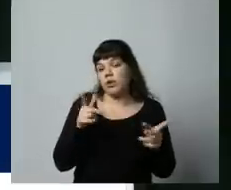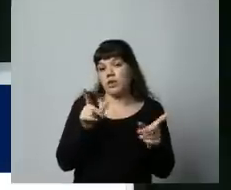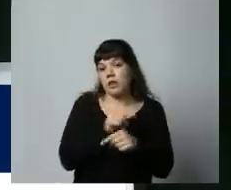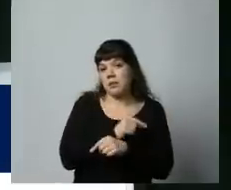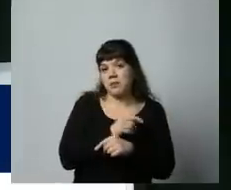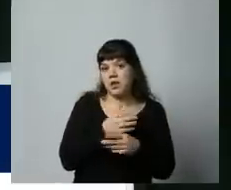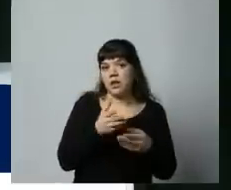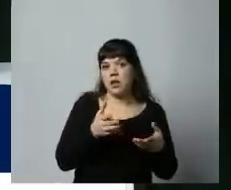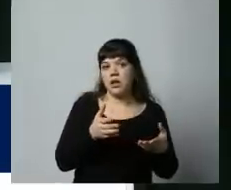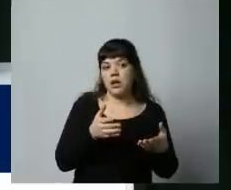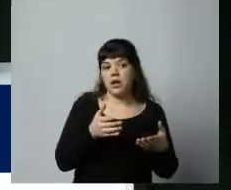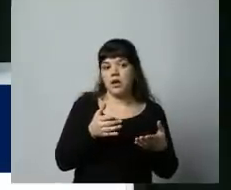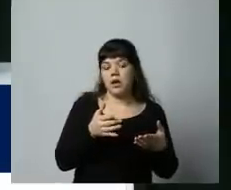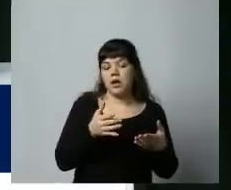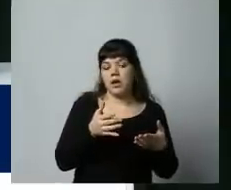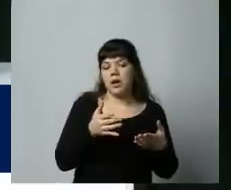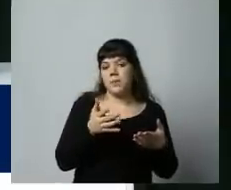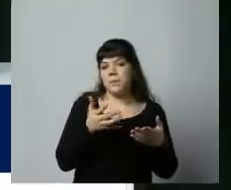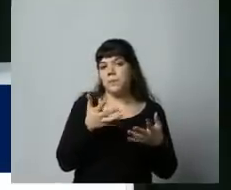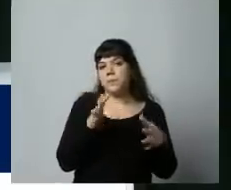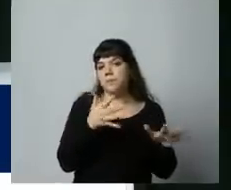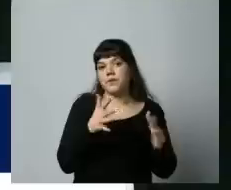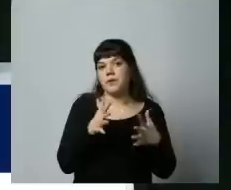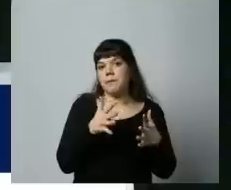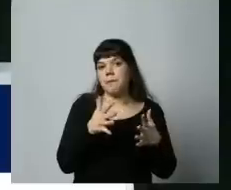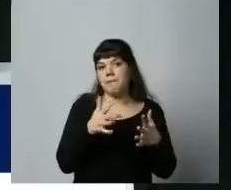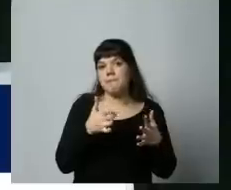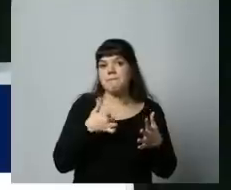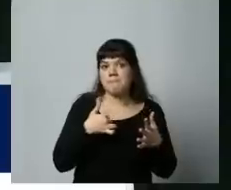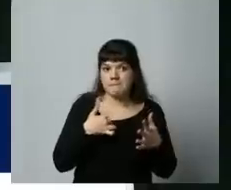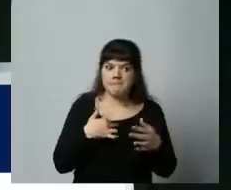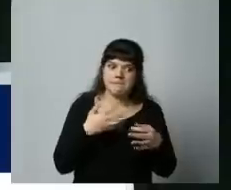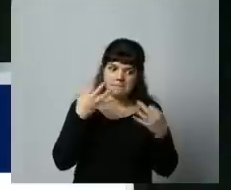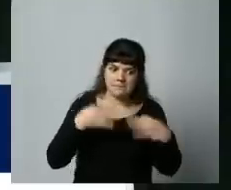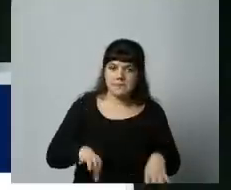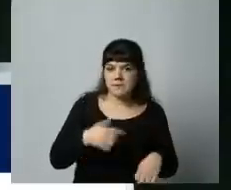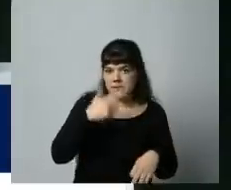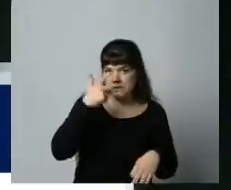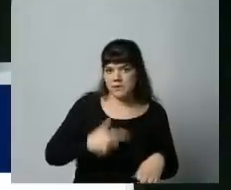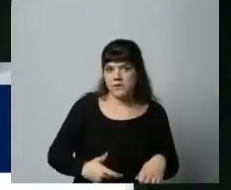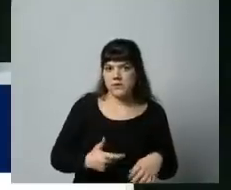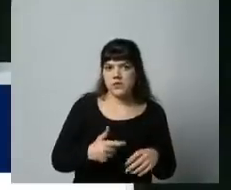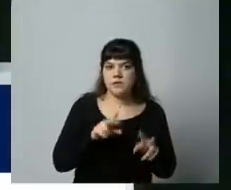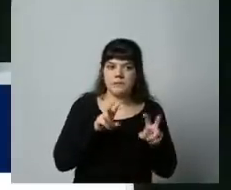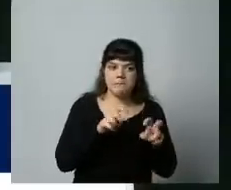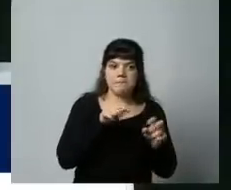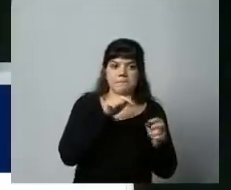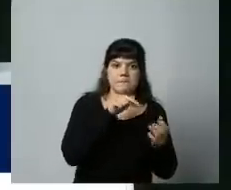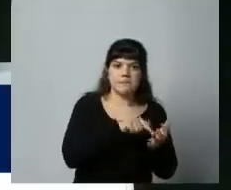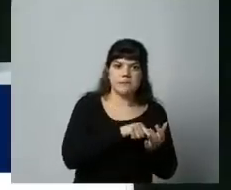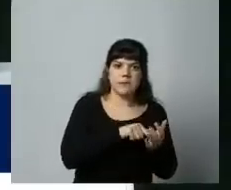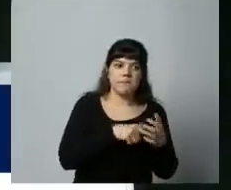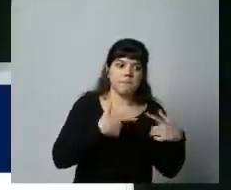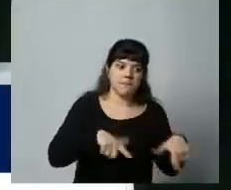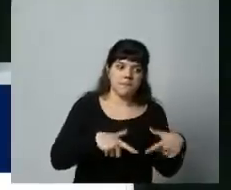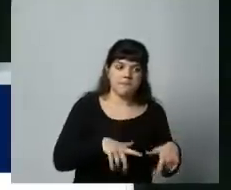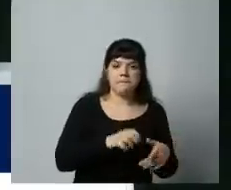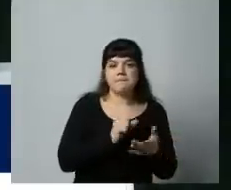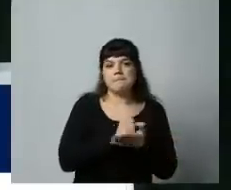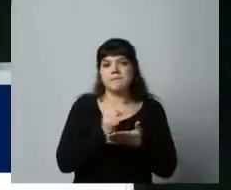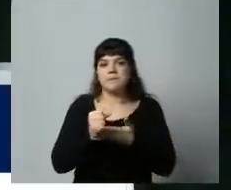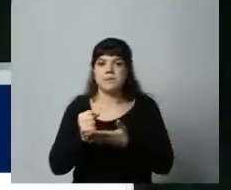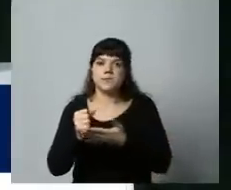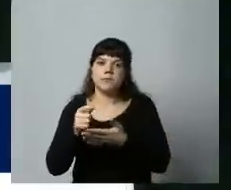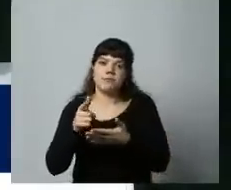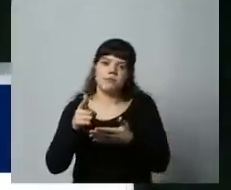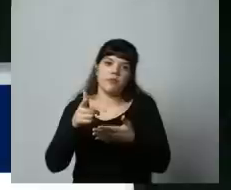justamente a como nos nos corresponde este desde la intendencia a